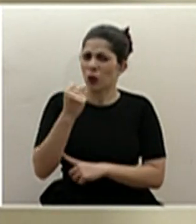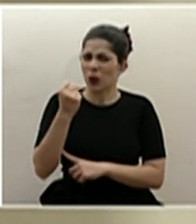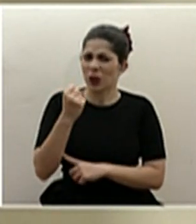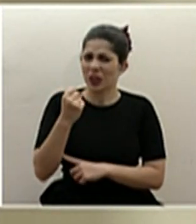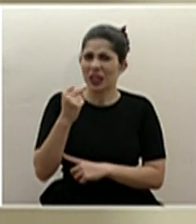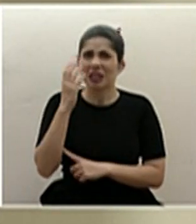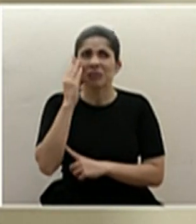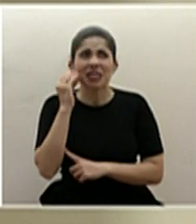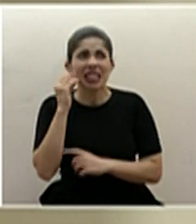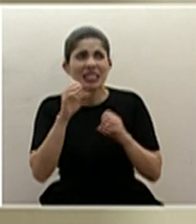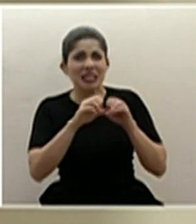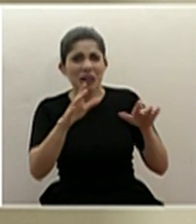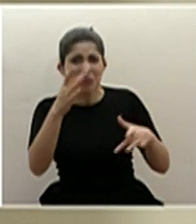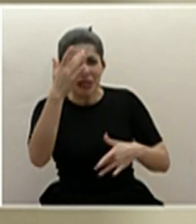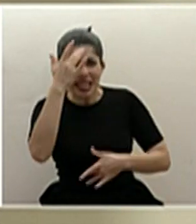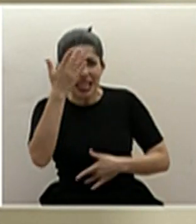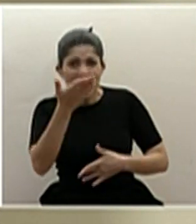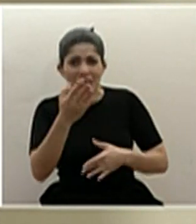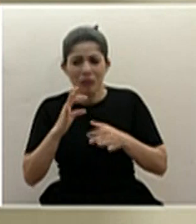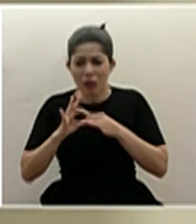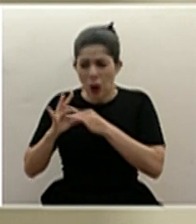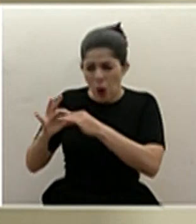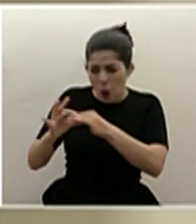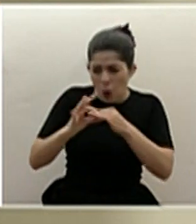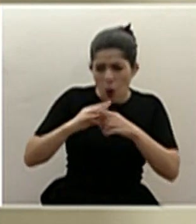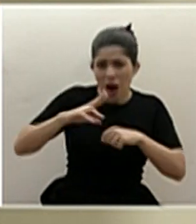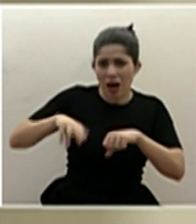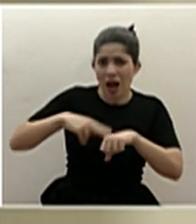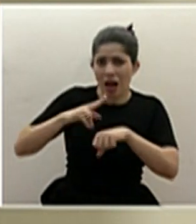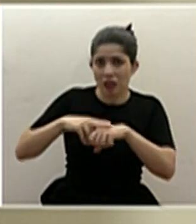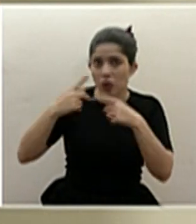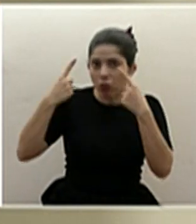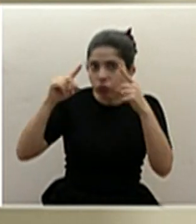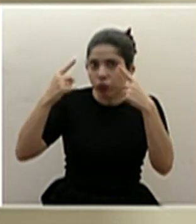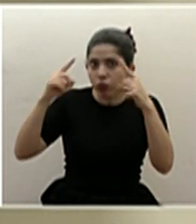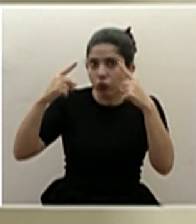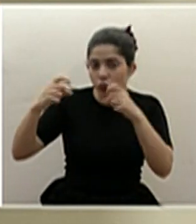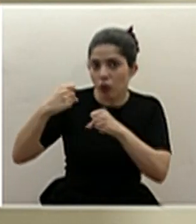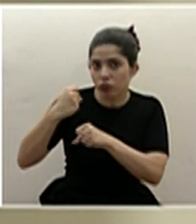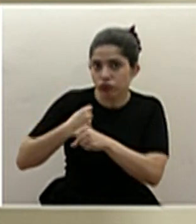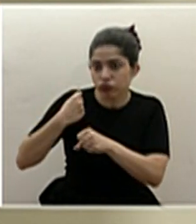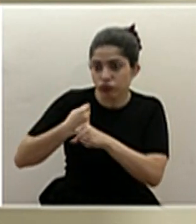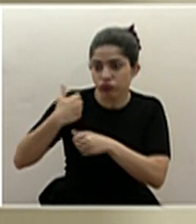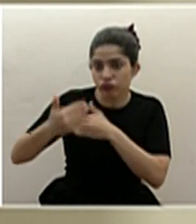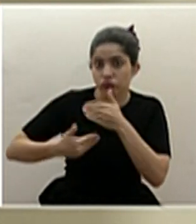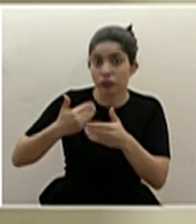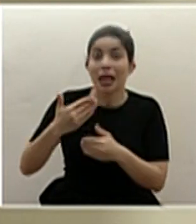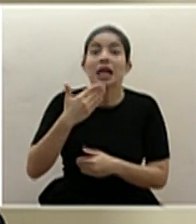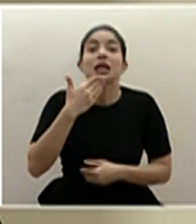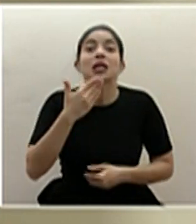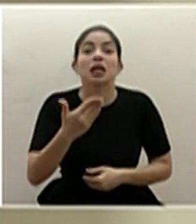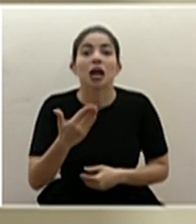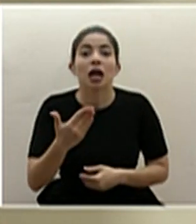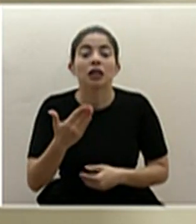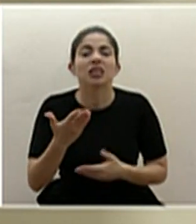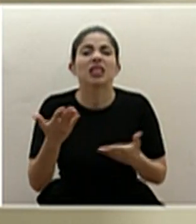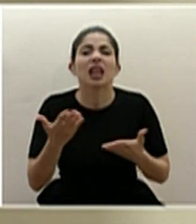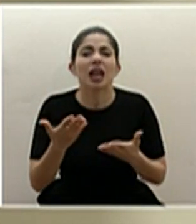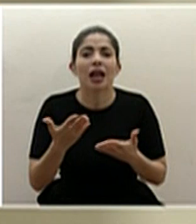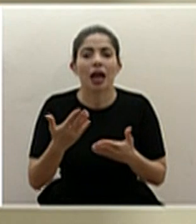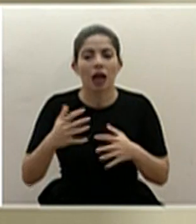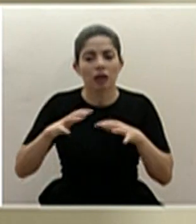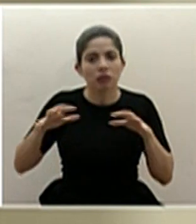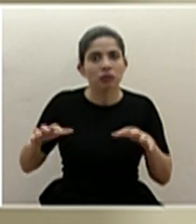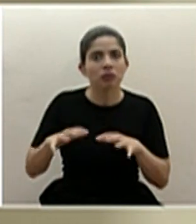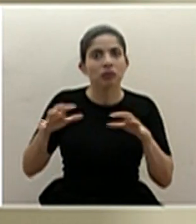de una pandemia y viviendo en medio de toda esta coordinación nacional que muy efectivamente se ha llevado a cabo, insisto, gracias a que hemos